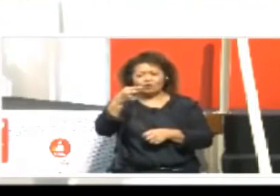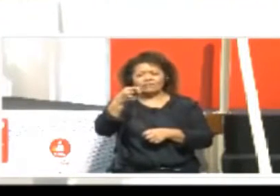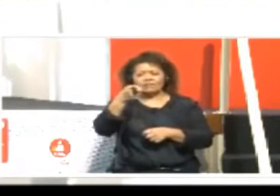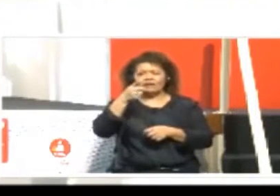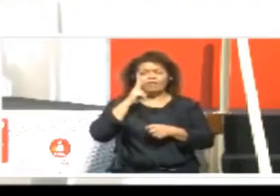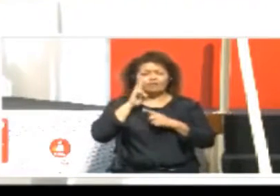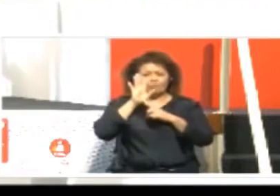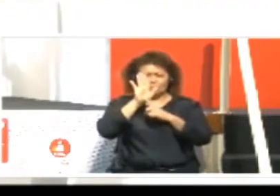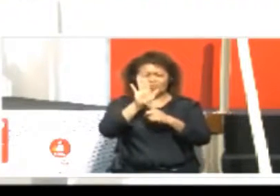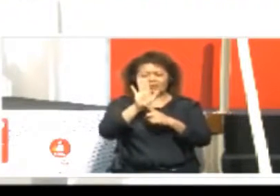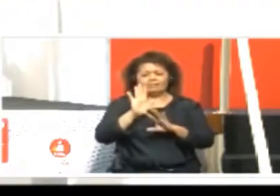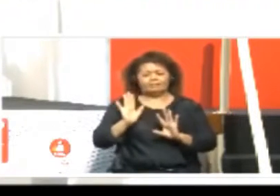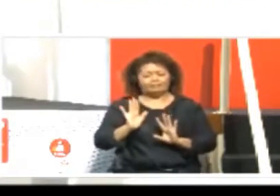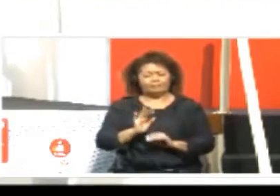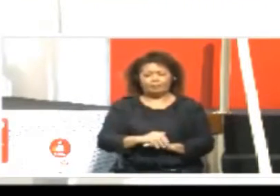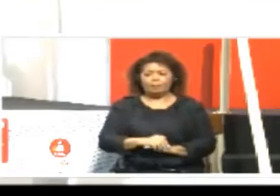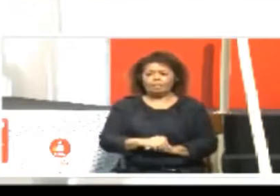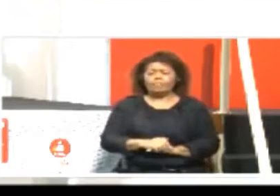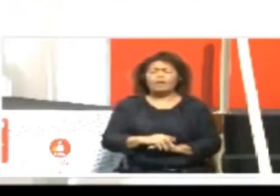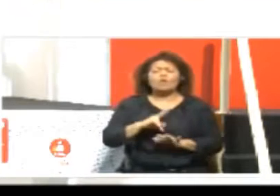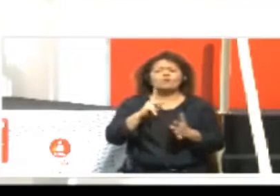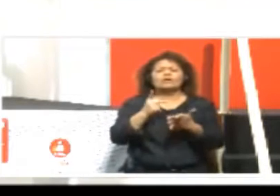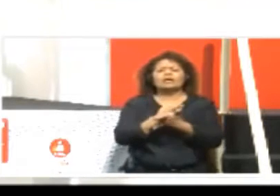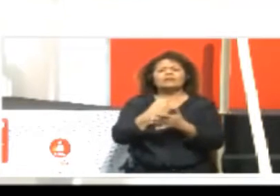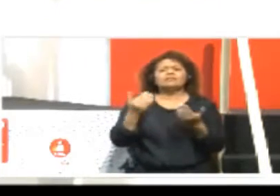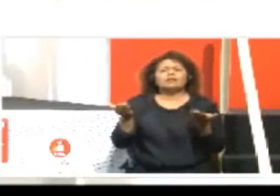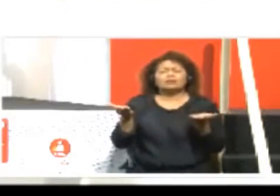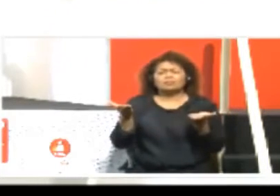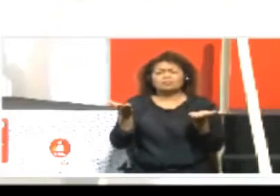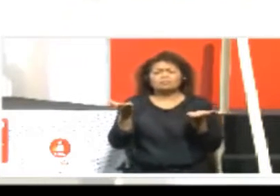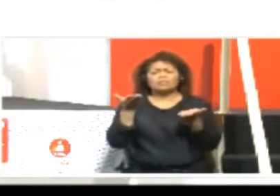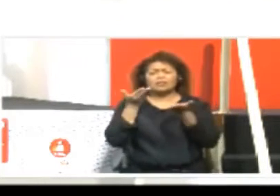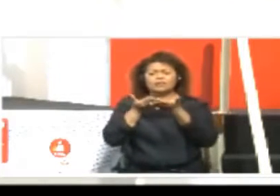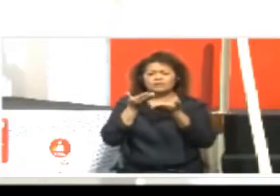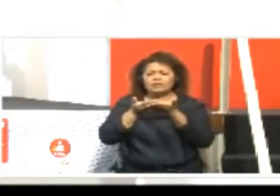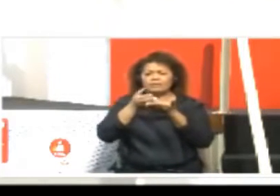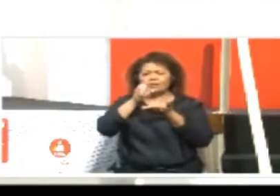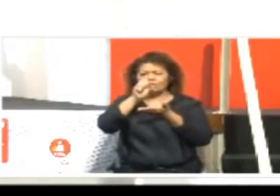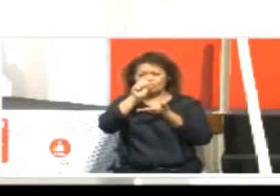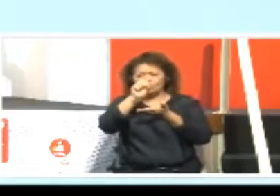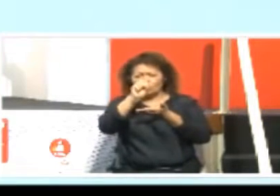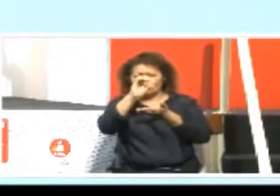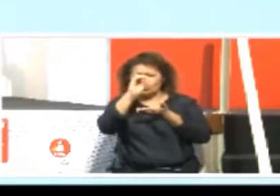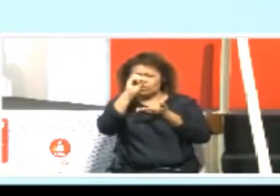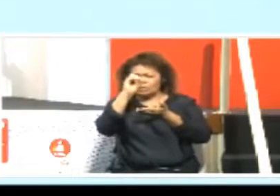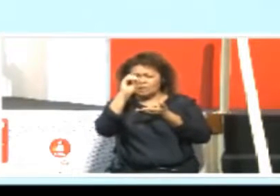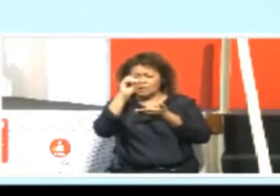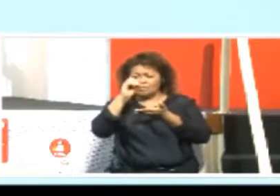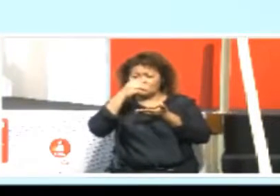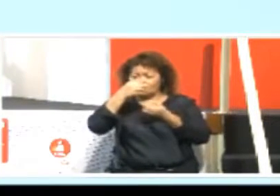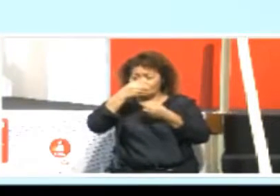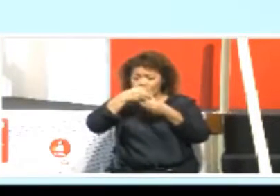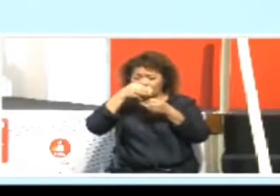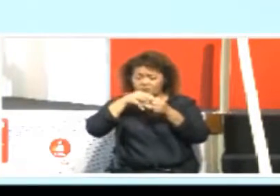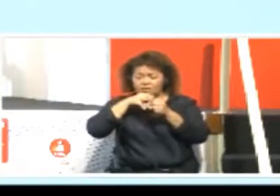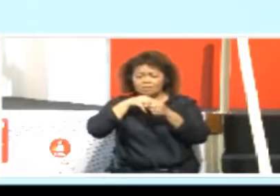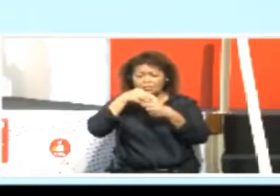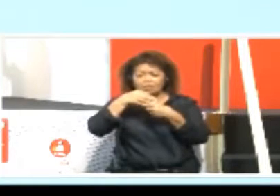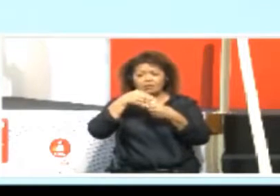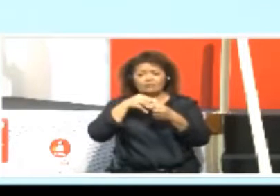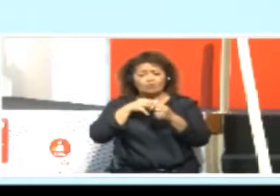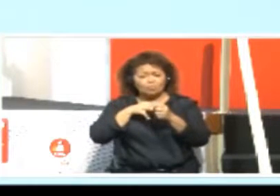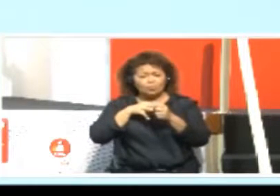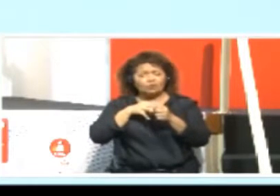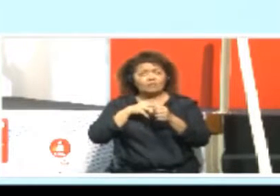Entonces, ¿qué pasa en este caso? Estudiamos 800 municipios de los 853 del estado de Minas Gerais para